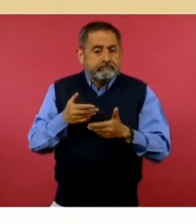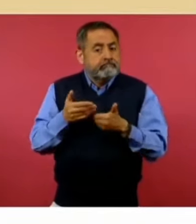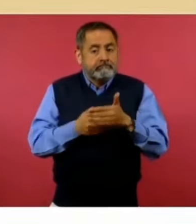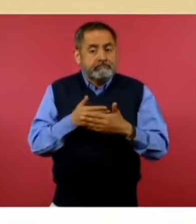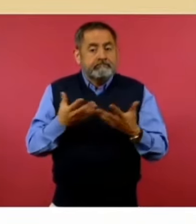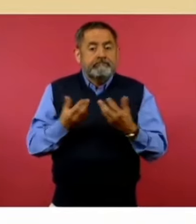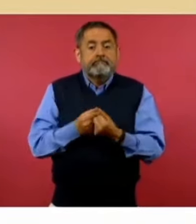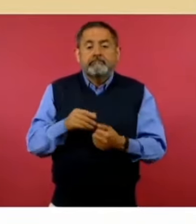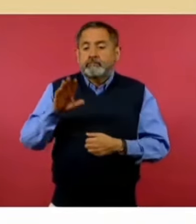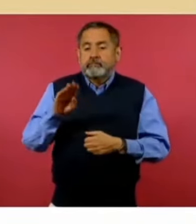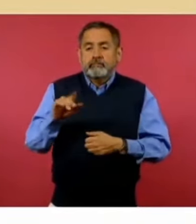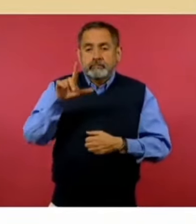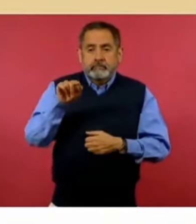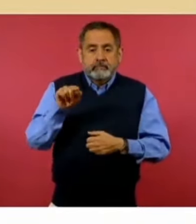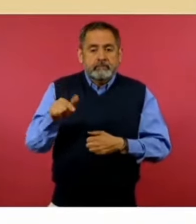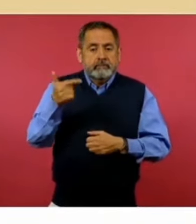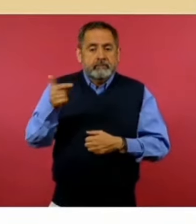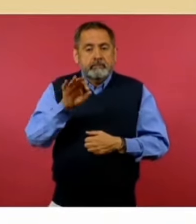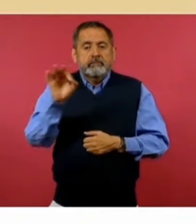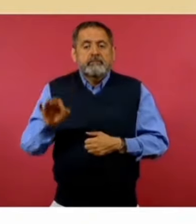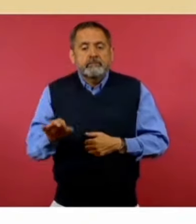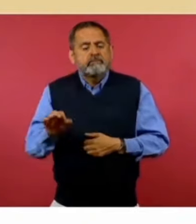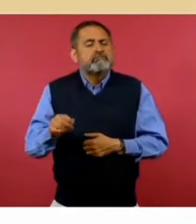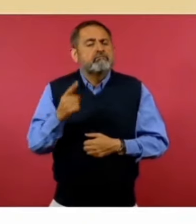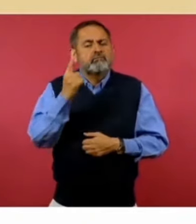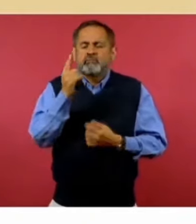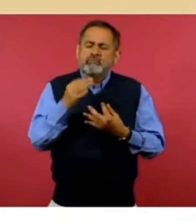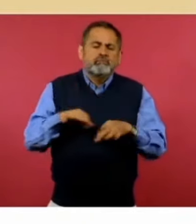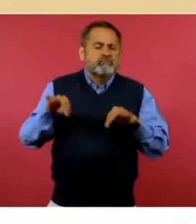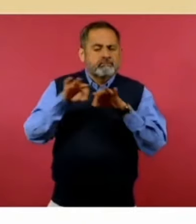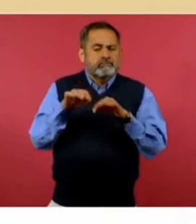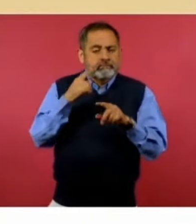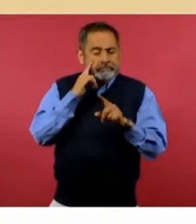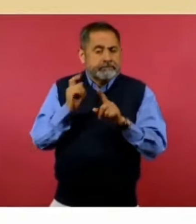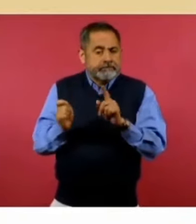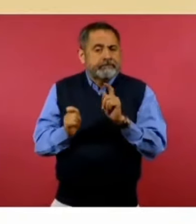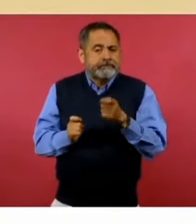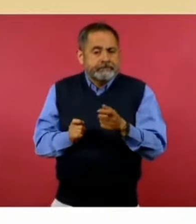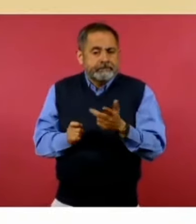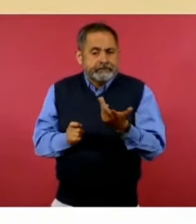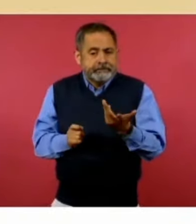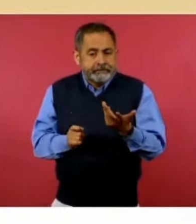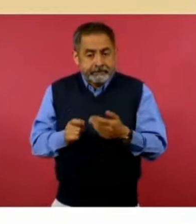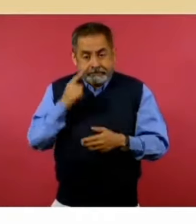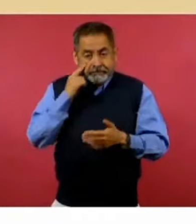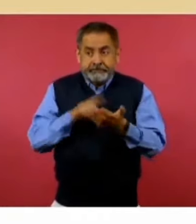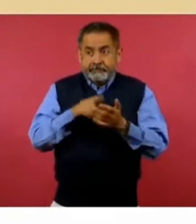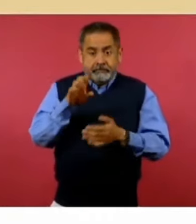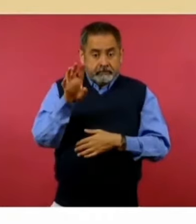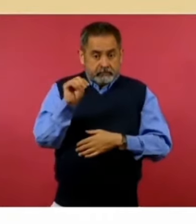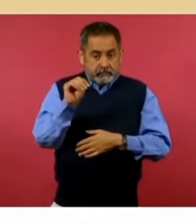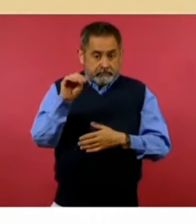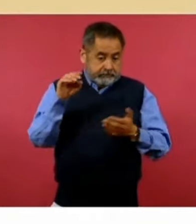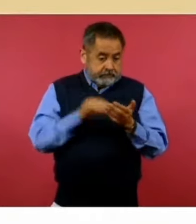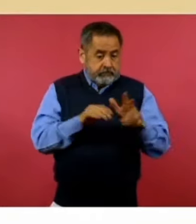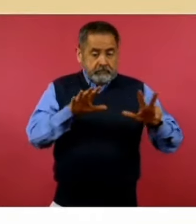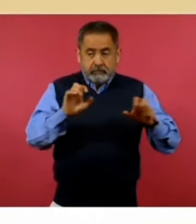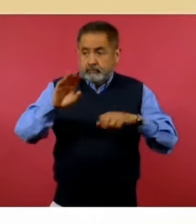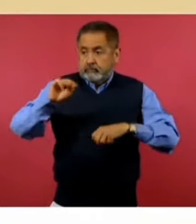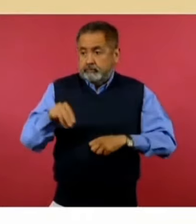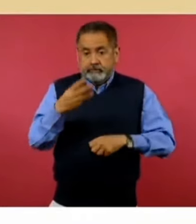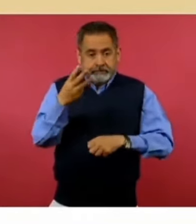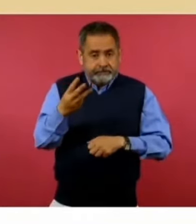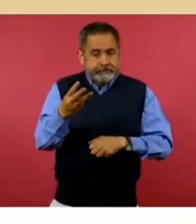del 97.7 por pero lo más importante Quizá es que ya 9893 de estas